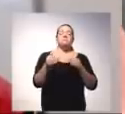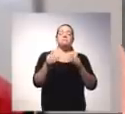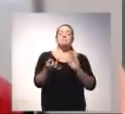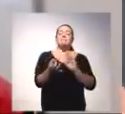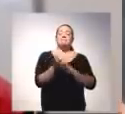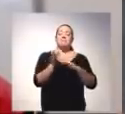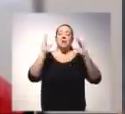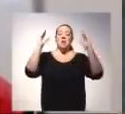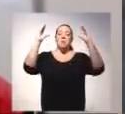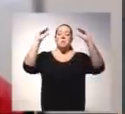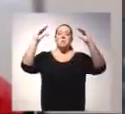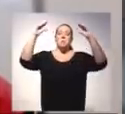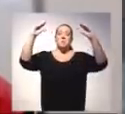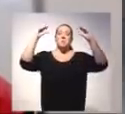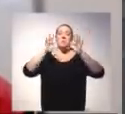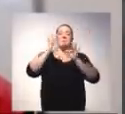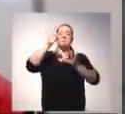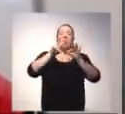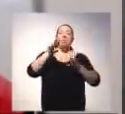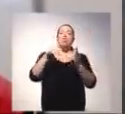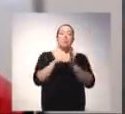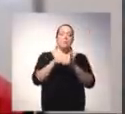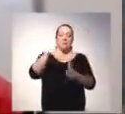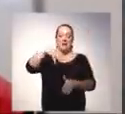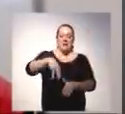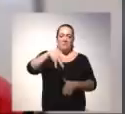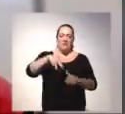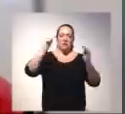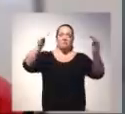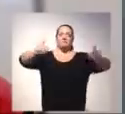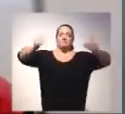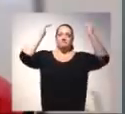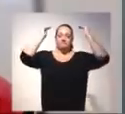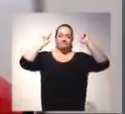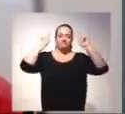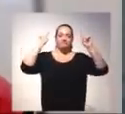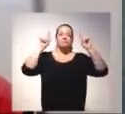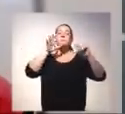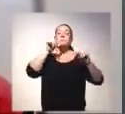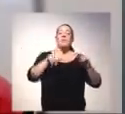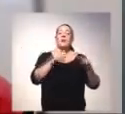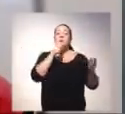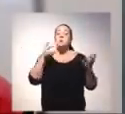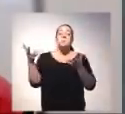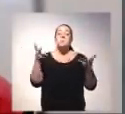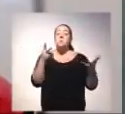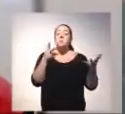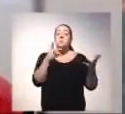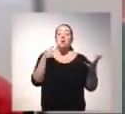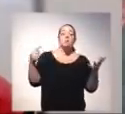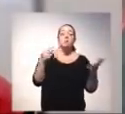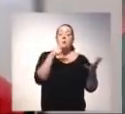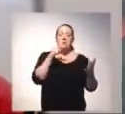se va a ir formando y situándose en una altura de unos 2.000 metros y la intensidad del viento hacia el noreste